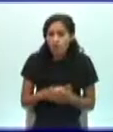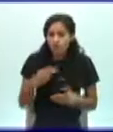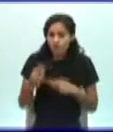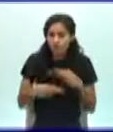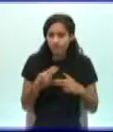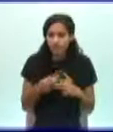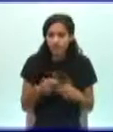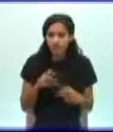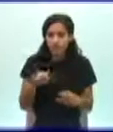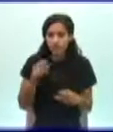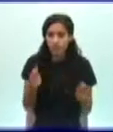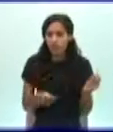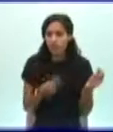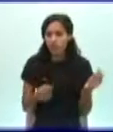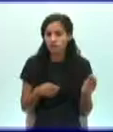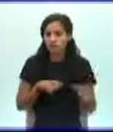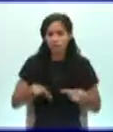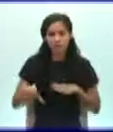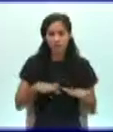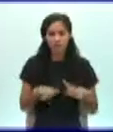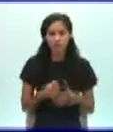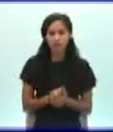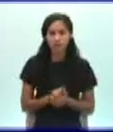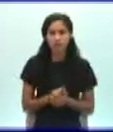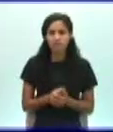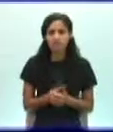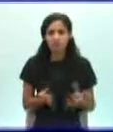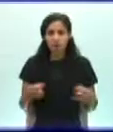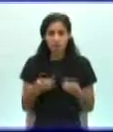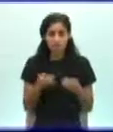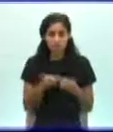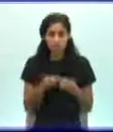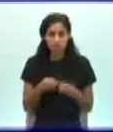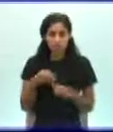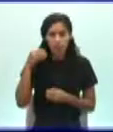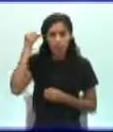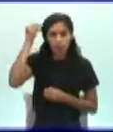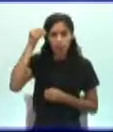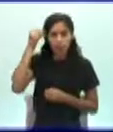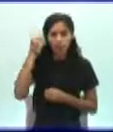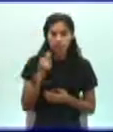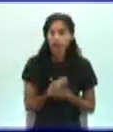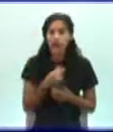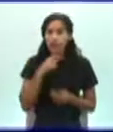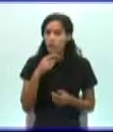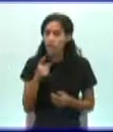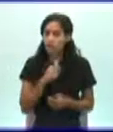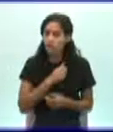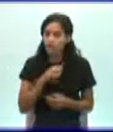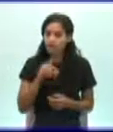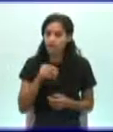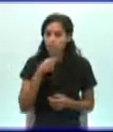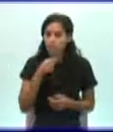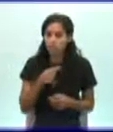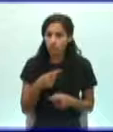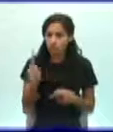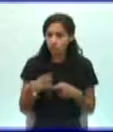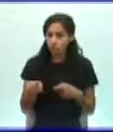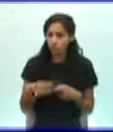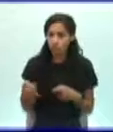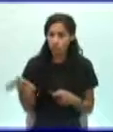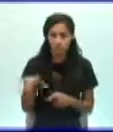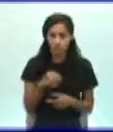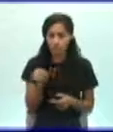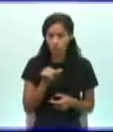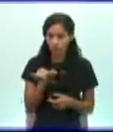la nueva guerra en preparación. La unidad de pensamiento, que de ningún modo quiere decir la servidumbre de la opinión, es sin